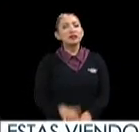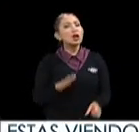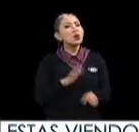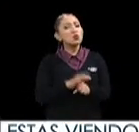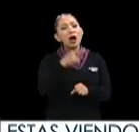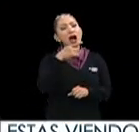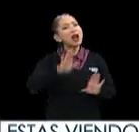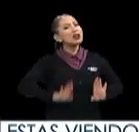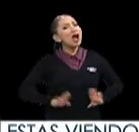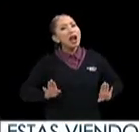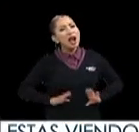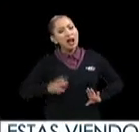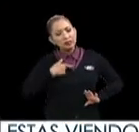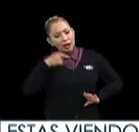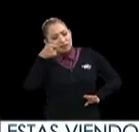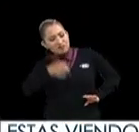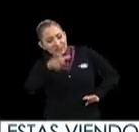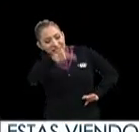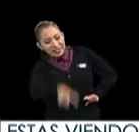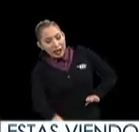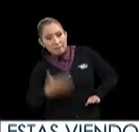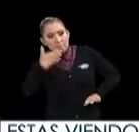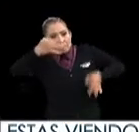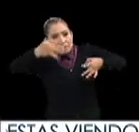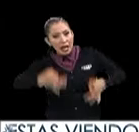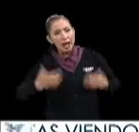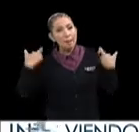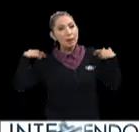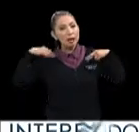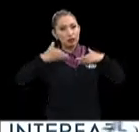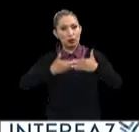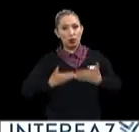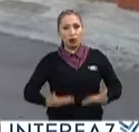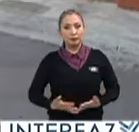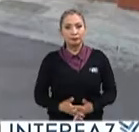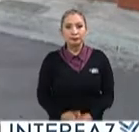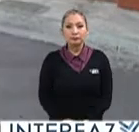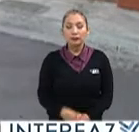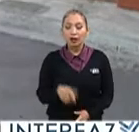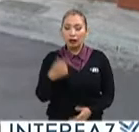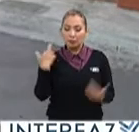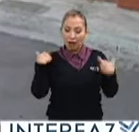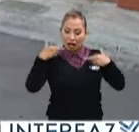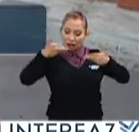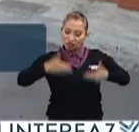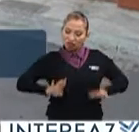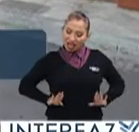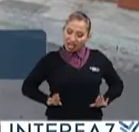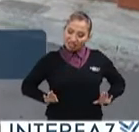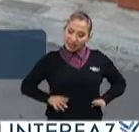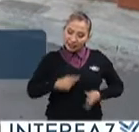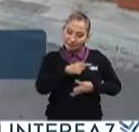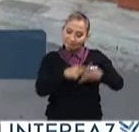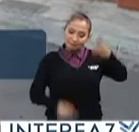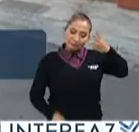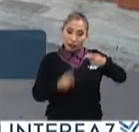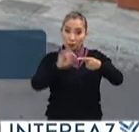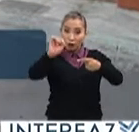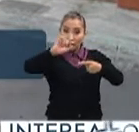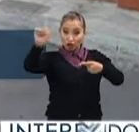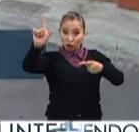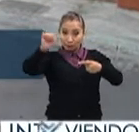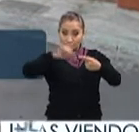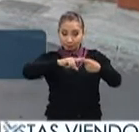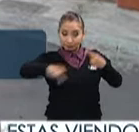¿Cuáles son las características que definen a un buen docente hoy? A un docente, características, primero,